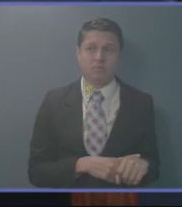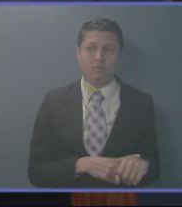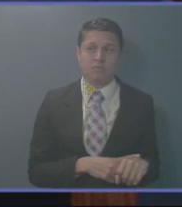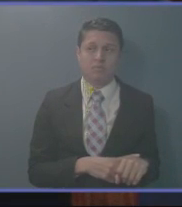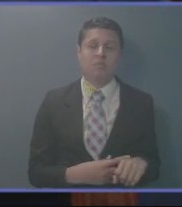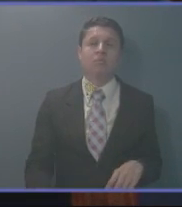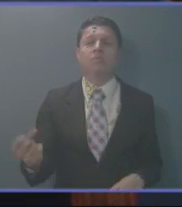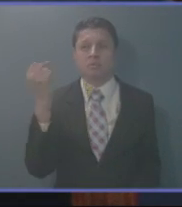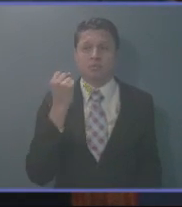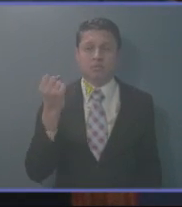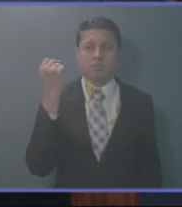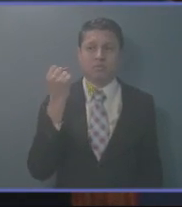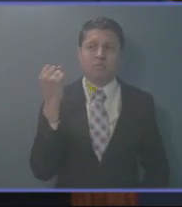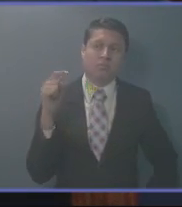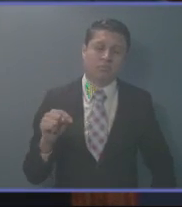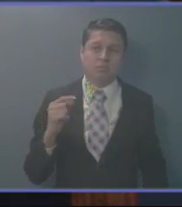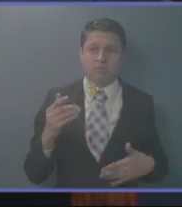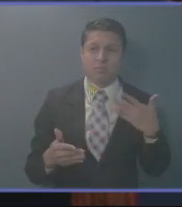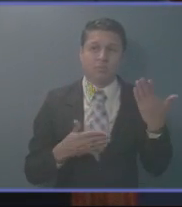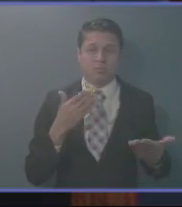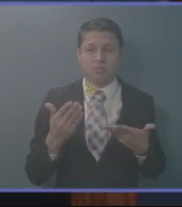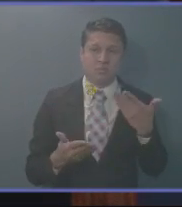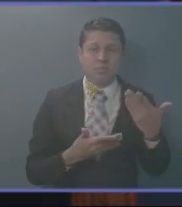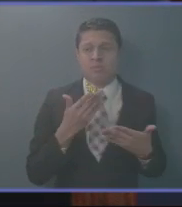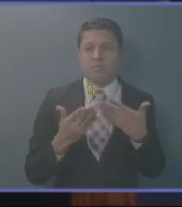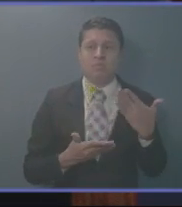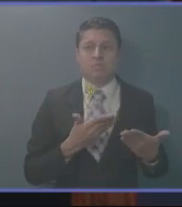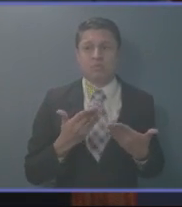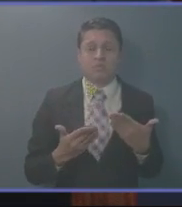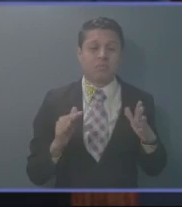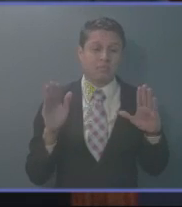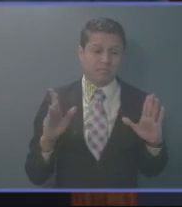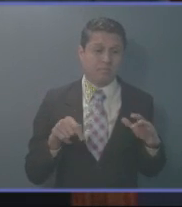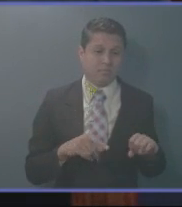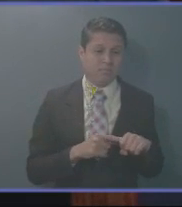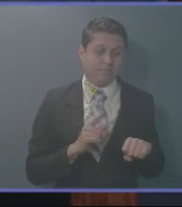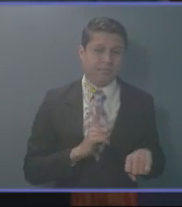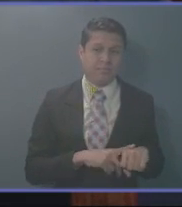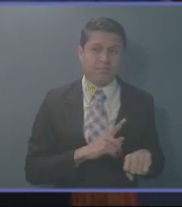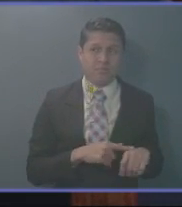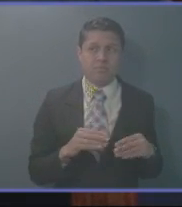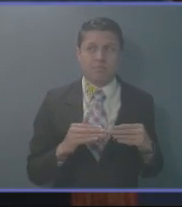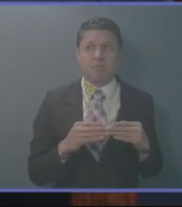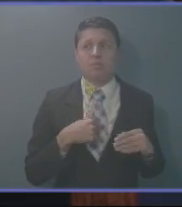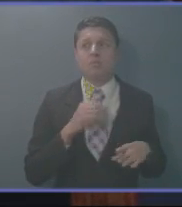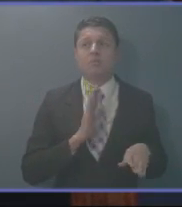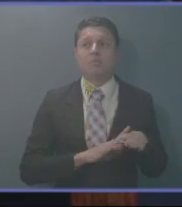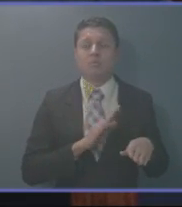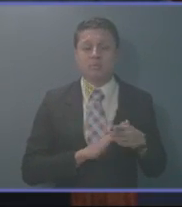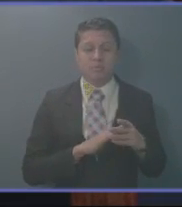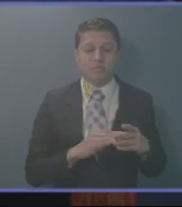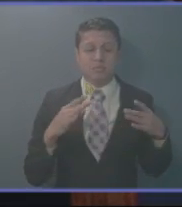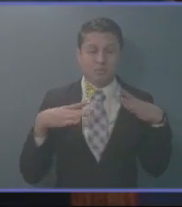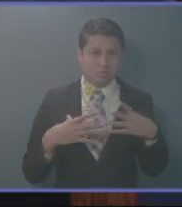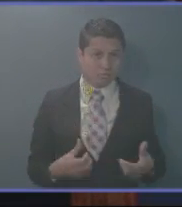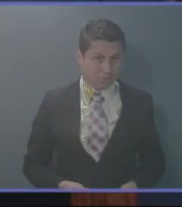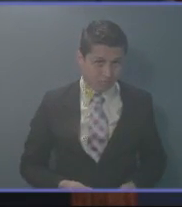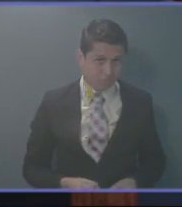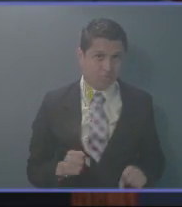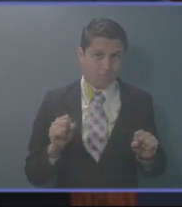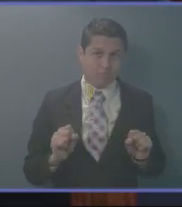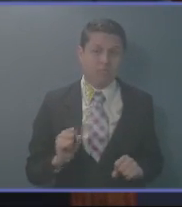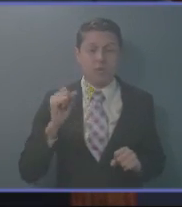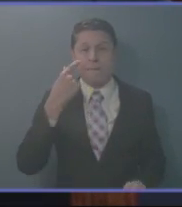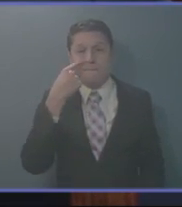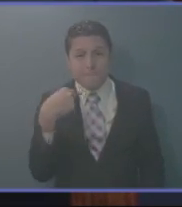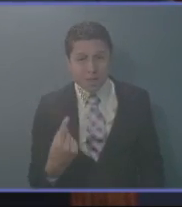la importación de estos productos libres de gravámenes, pero a la vez incito al gobierno central para que se pueda